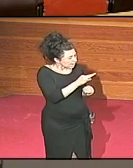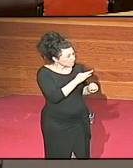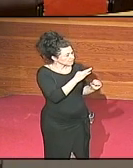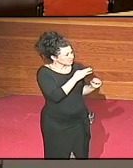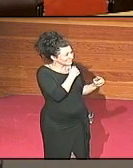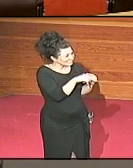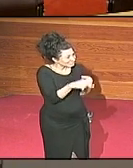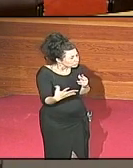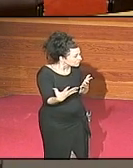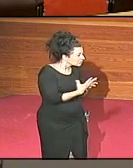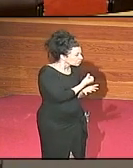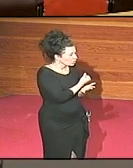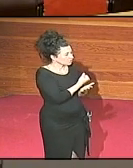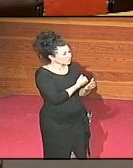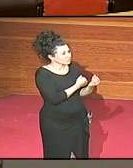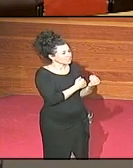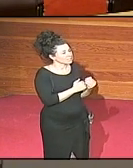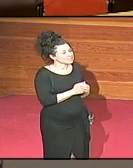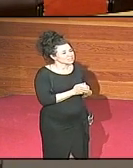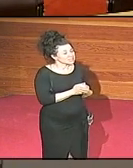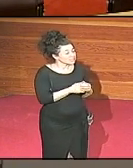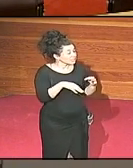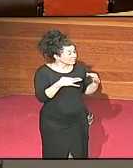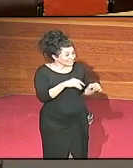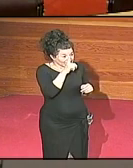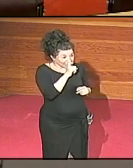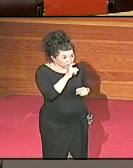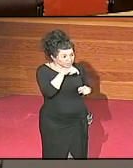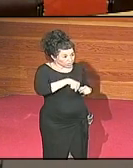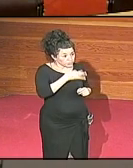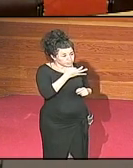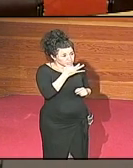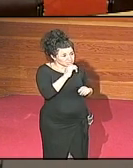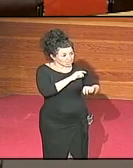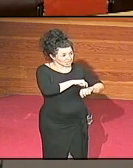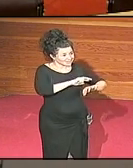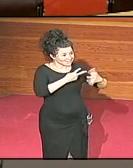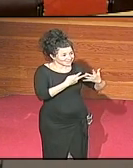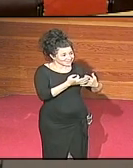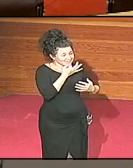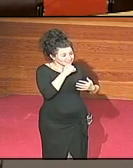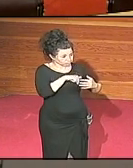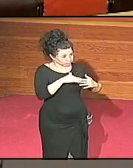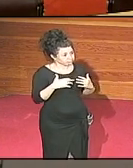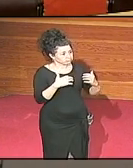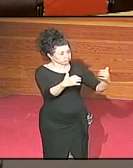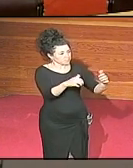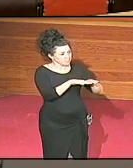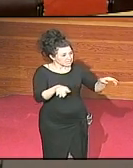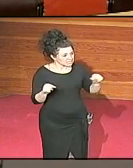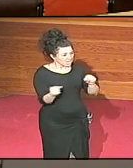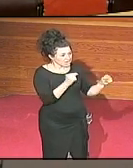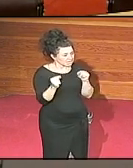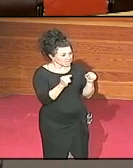todas las preguntas que has hecho, que te han hecho. Y nada, simplemente recordarles que esta tarde a las 7 de la tarde en este auditorio tendrá lugar la mesa redonda hacia